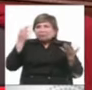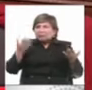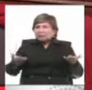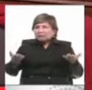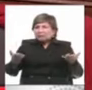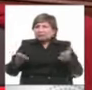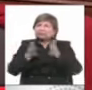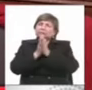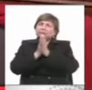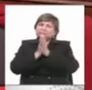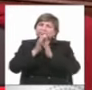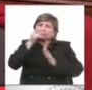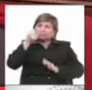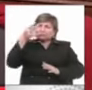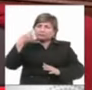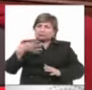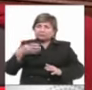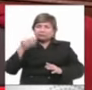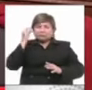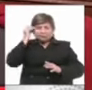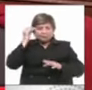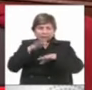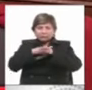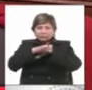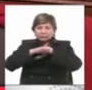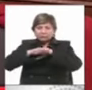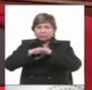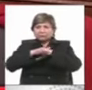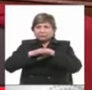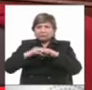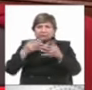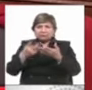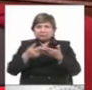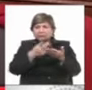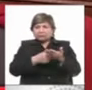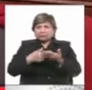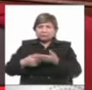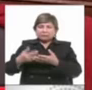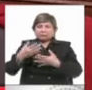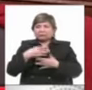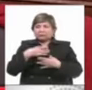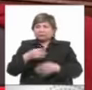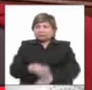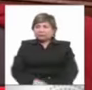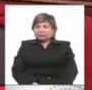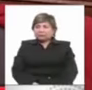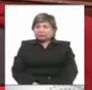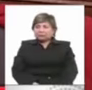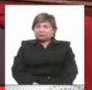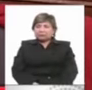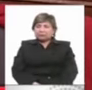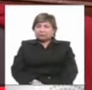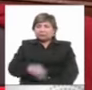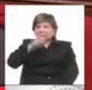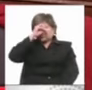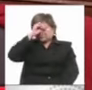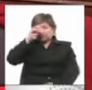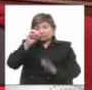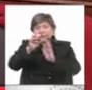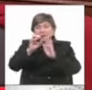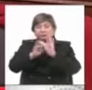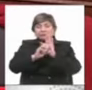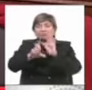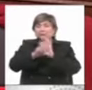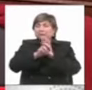para pedir un cuarto intermedio y analizar en conjunto estas instituciones que tanto interesa. Se desconoce la Constitución que tanto